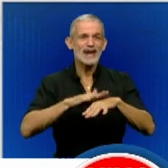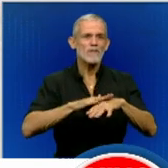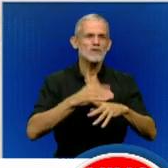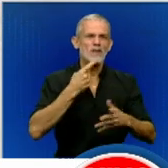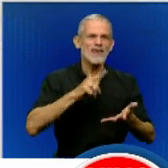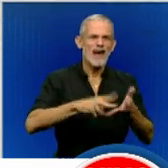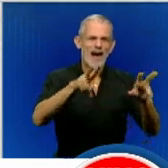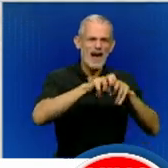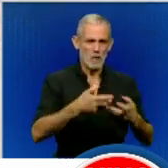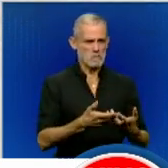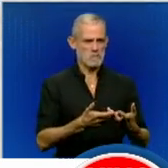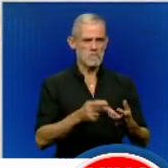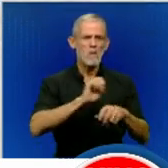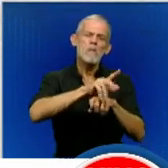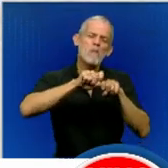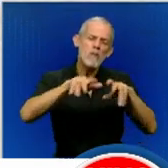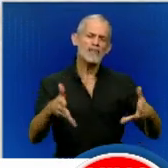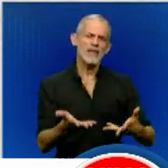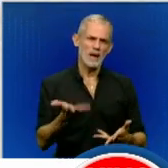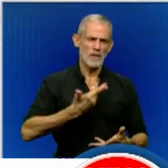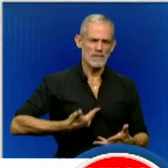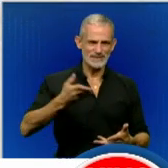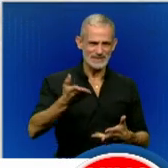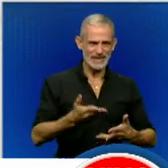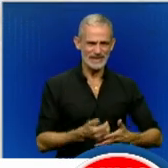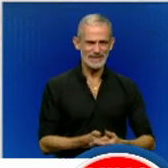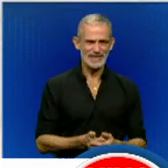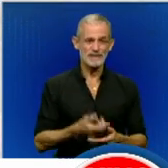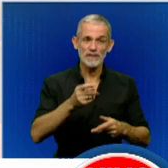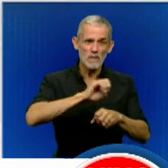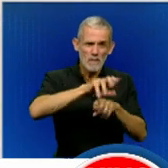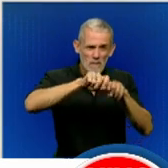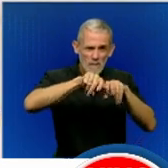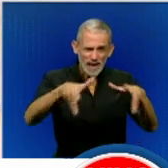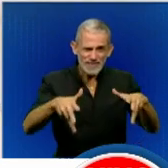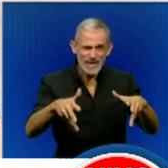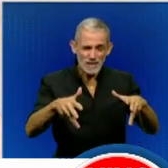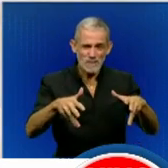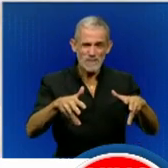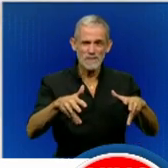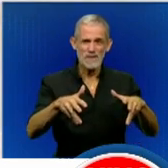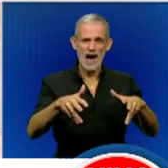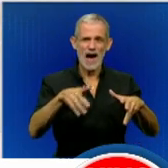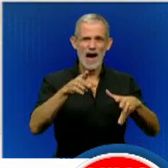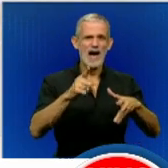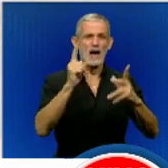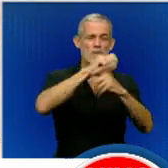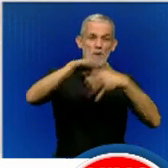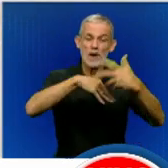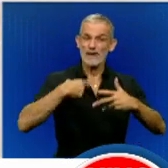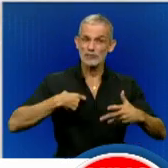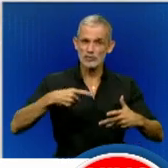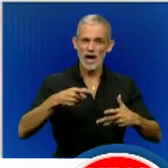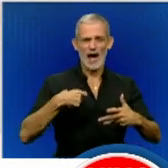estamos en un contexto de pandemia señor presidente y en ese contexto en ese marco de la crisis social que estamos